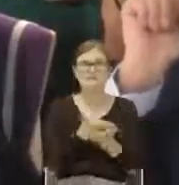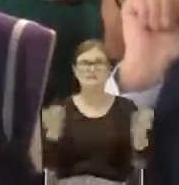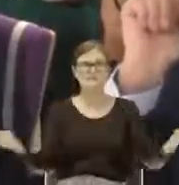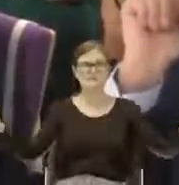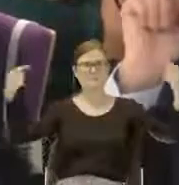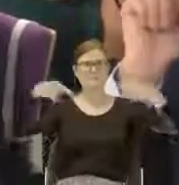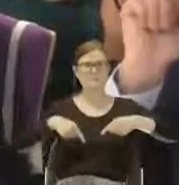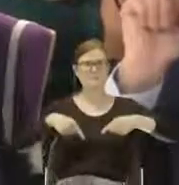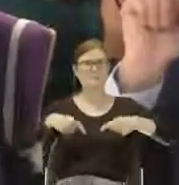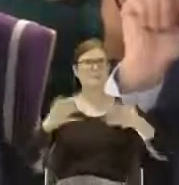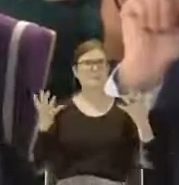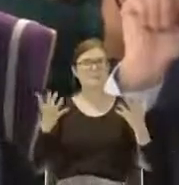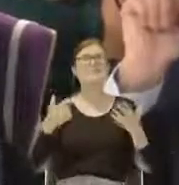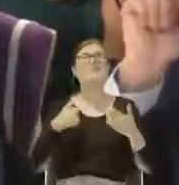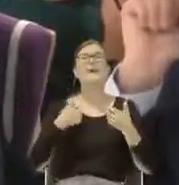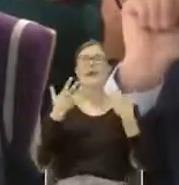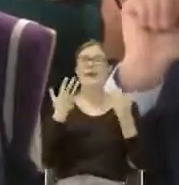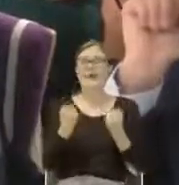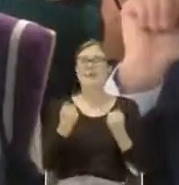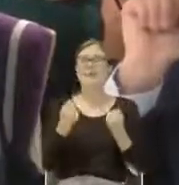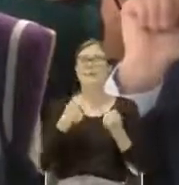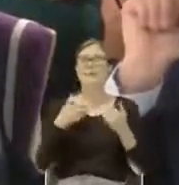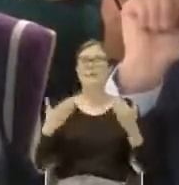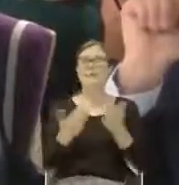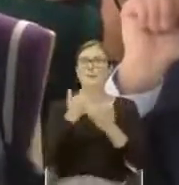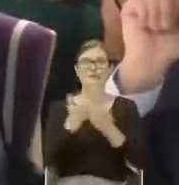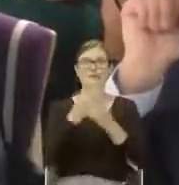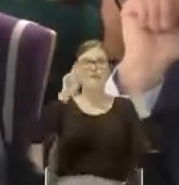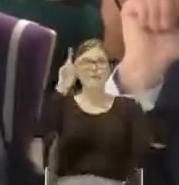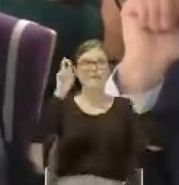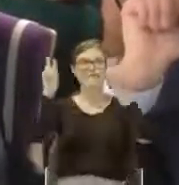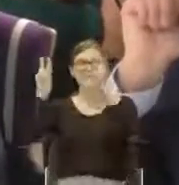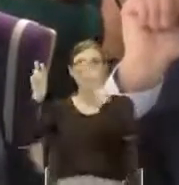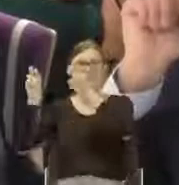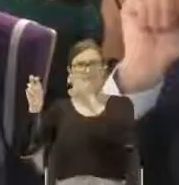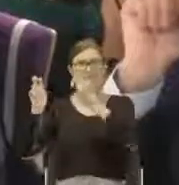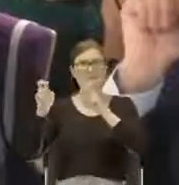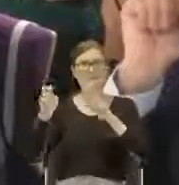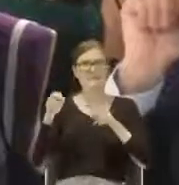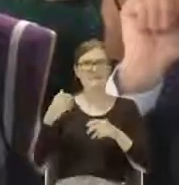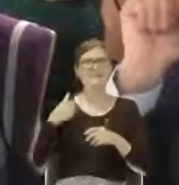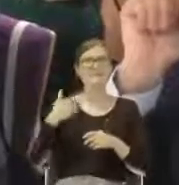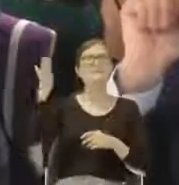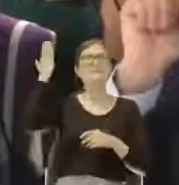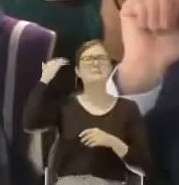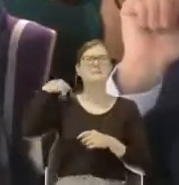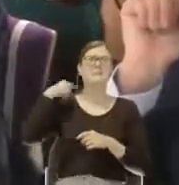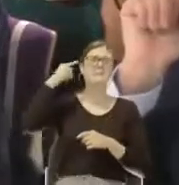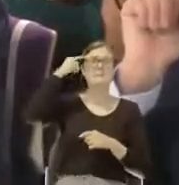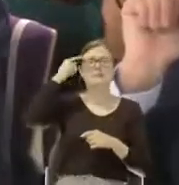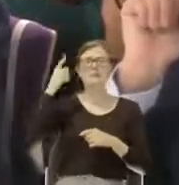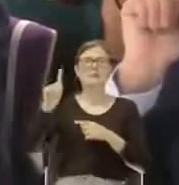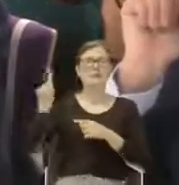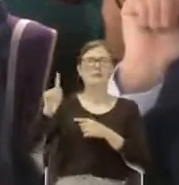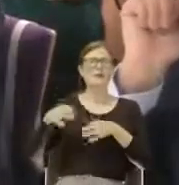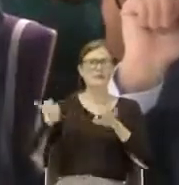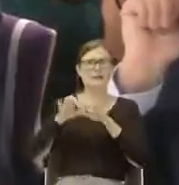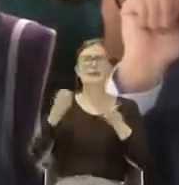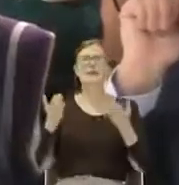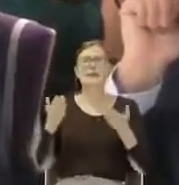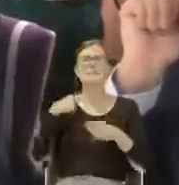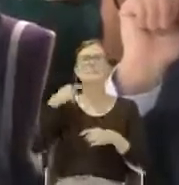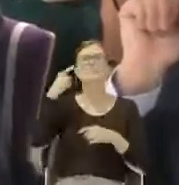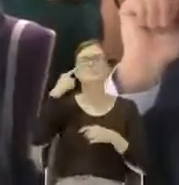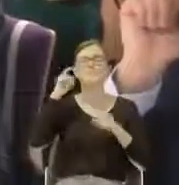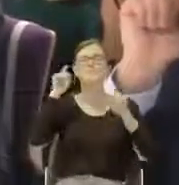estaban en nuestra agenda urbana o no aparecían con el carácter trascendental que hoy reconocemos. Control de la energía,